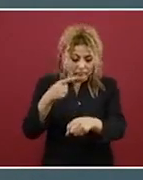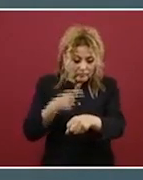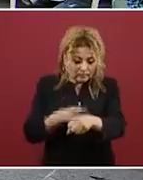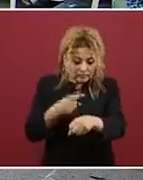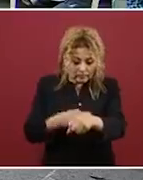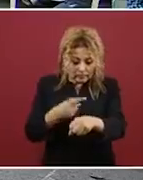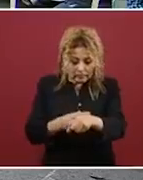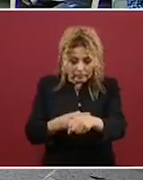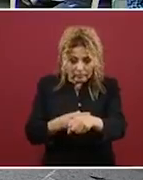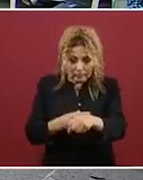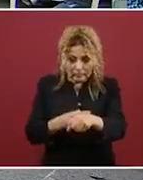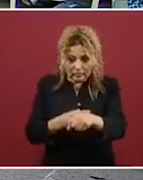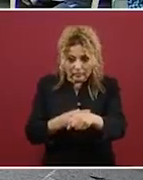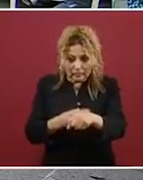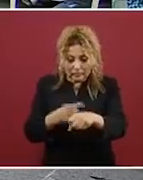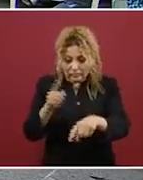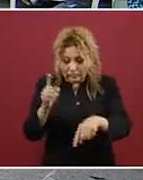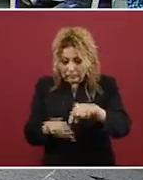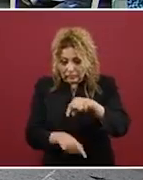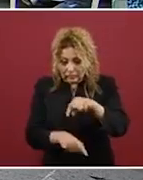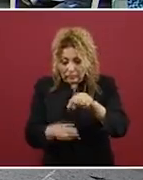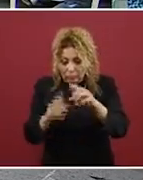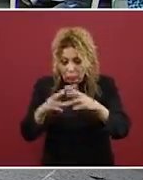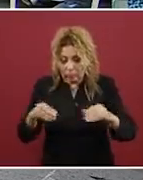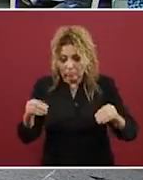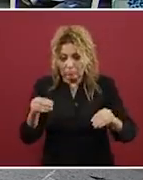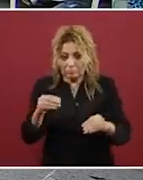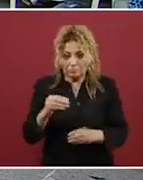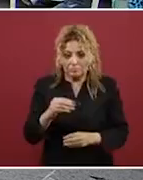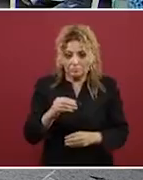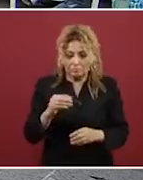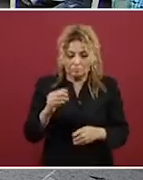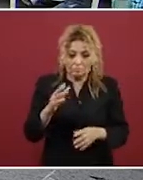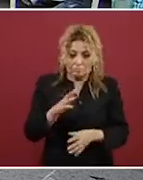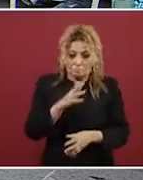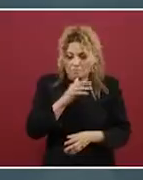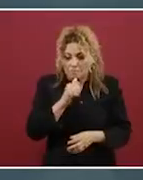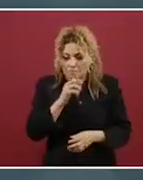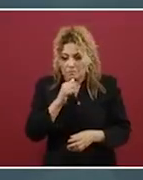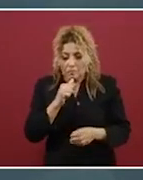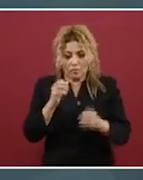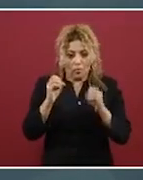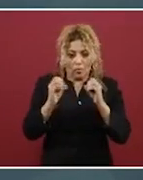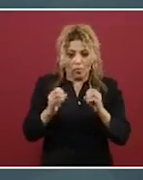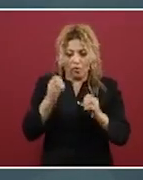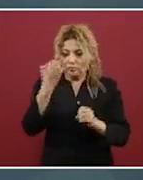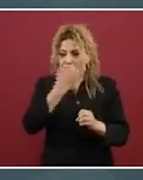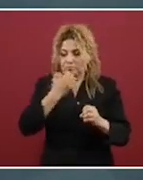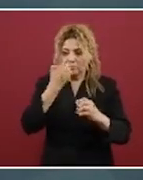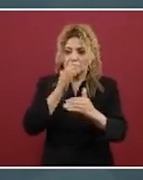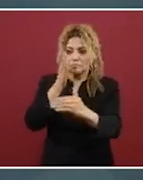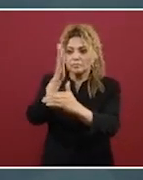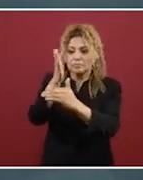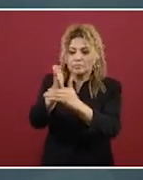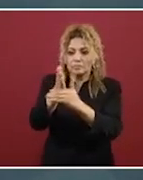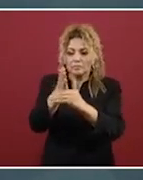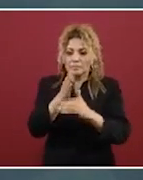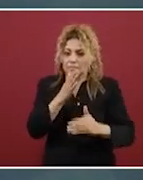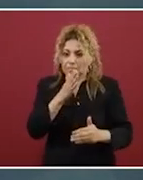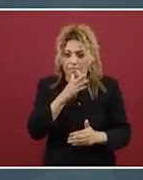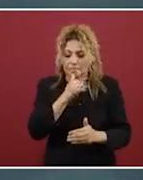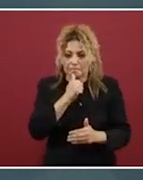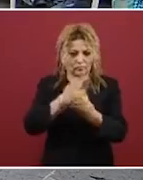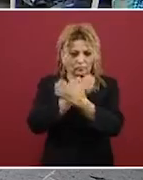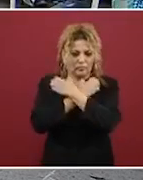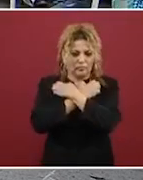al reunirse con niños y niñas de chiapas oaxaca guerrero y puebla en palacio nacional el presidente andrés manuel lópez obrador les